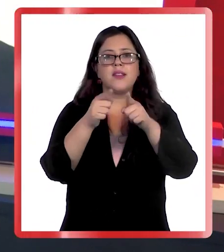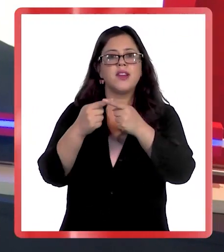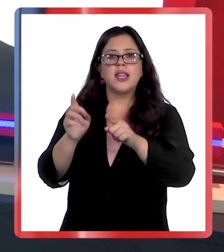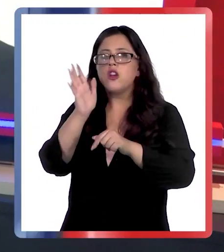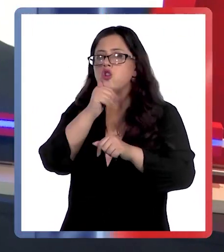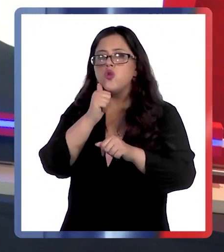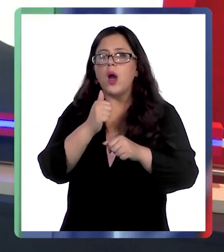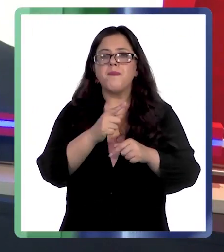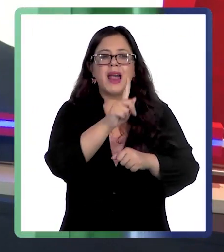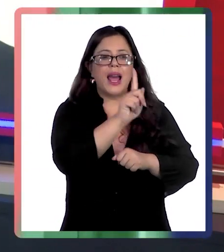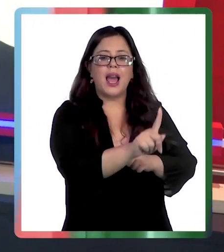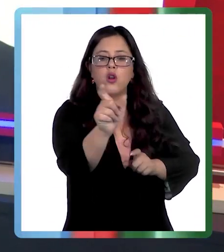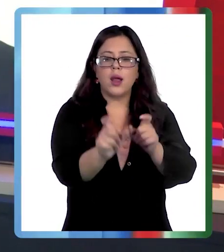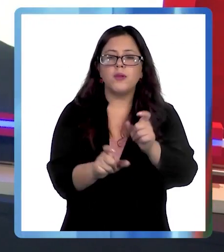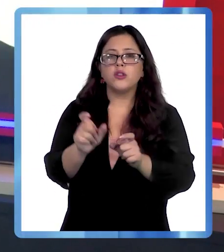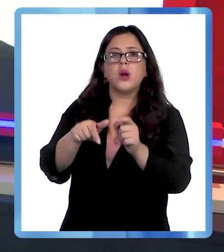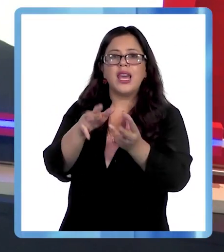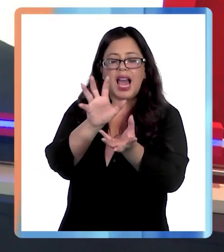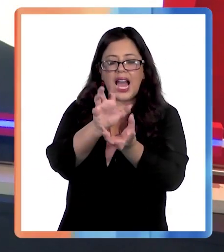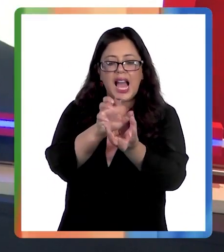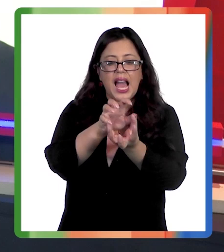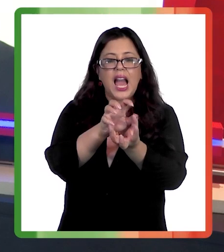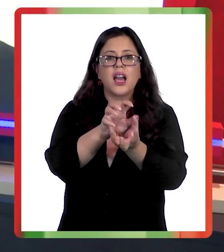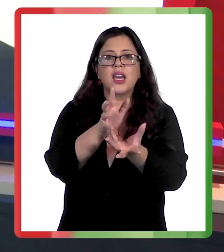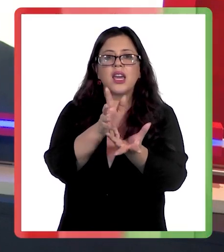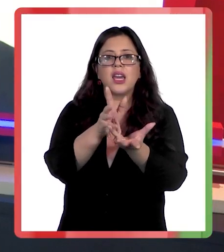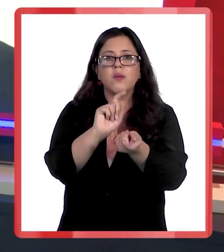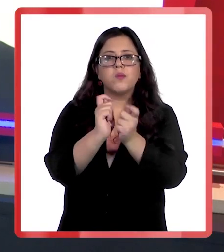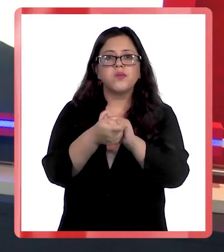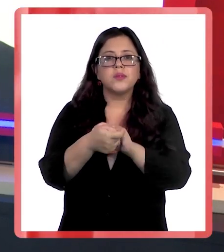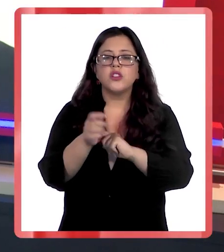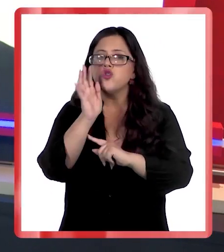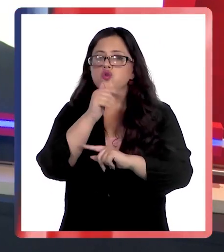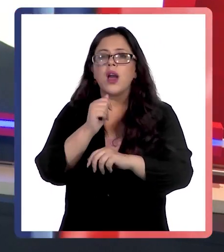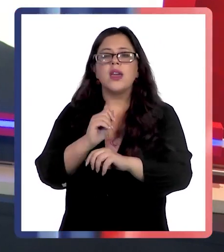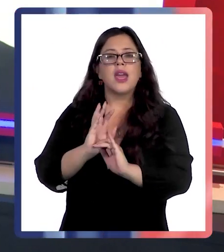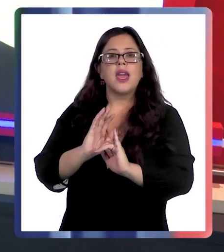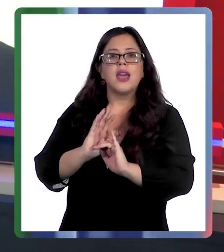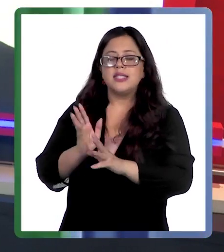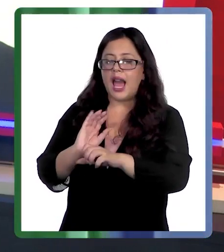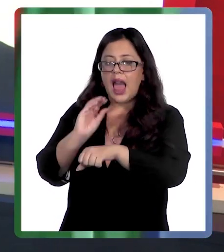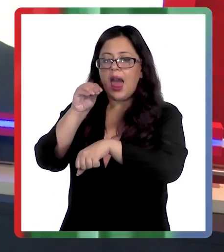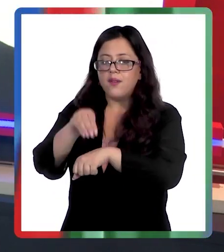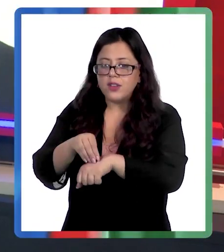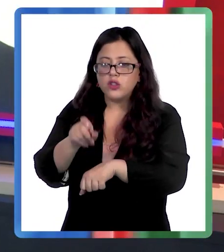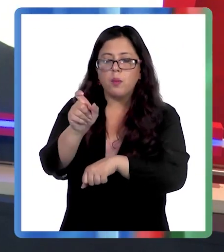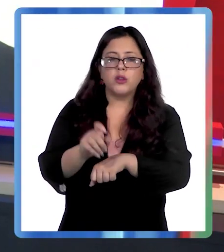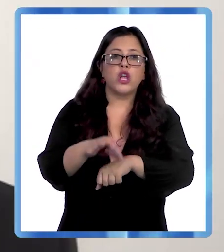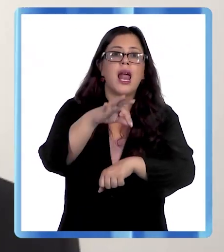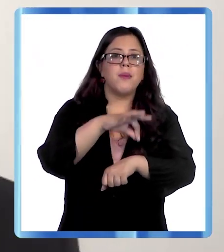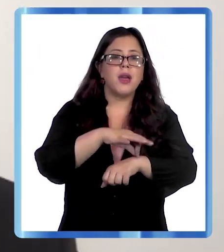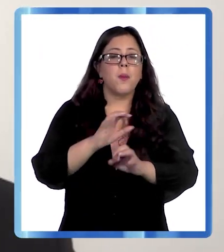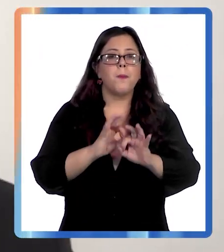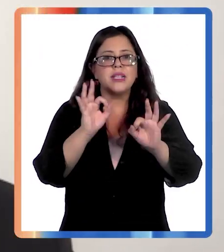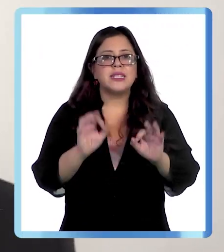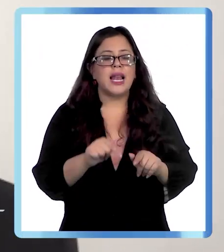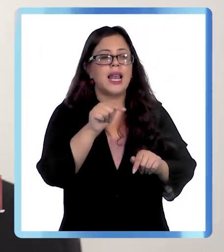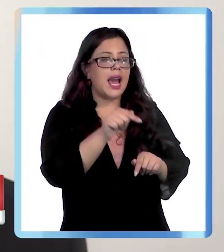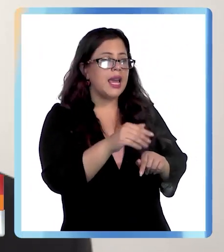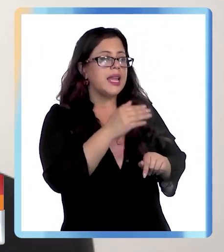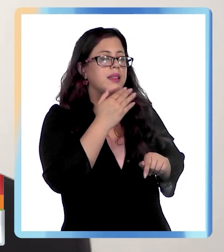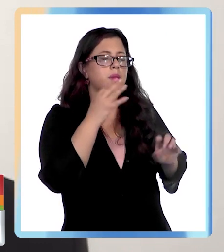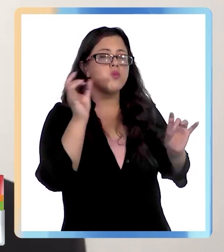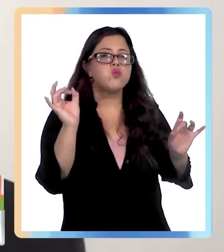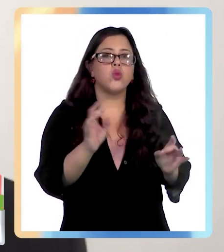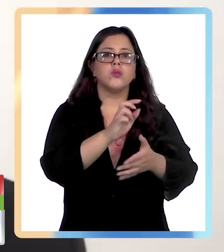estándar no están hechos a la medida la mordida va cambiando y se usan sin indicación precisa del especialista además puede producir